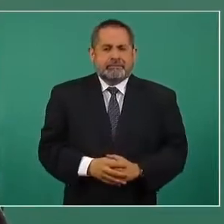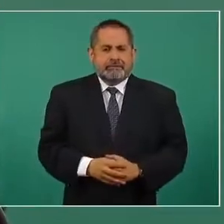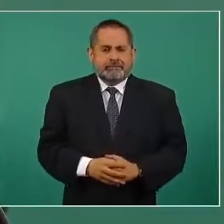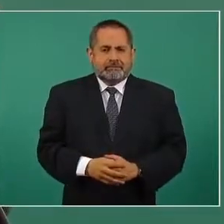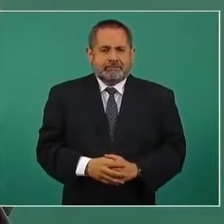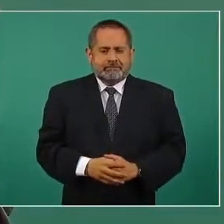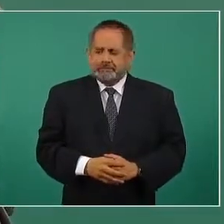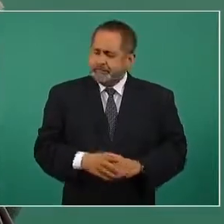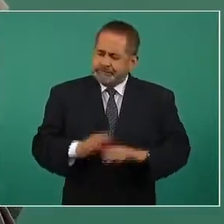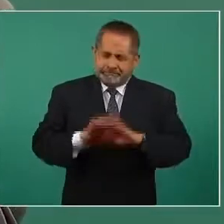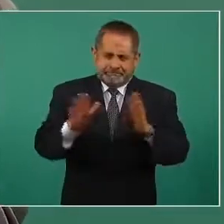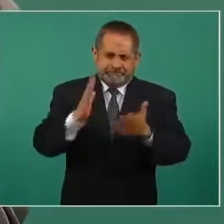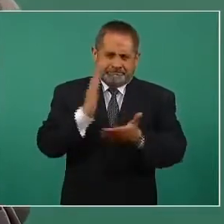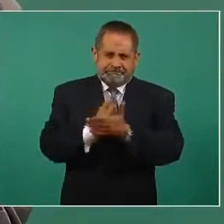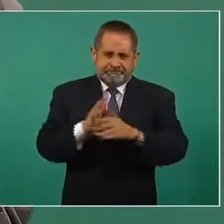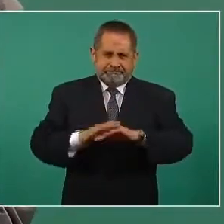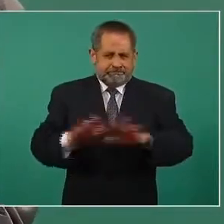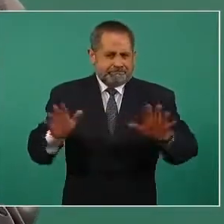Entonces, ya